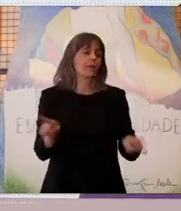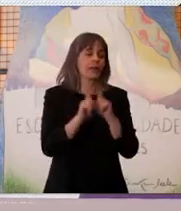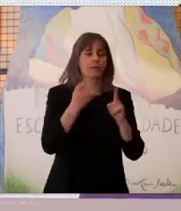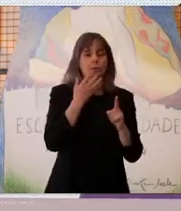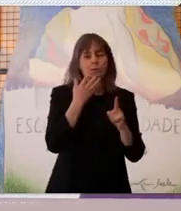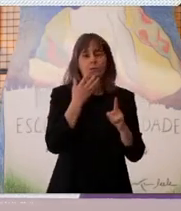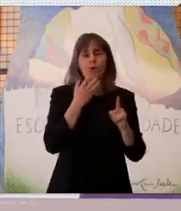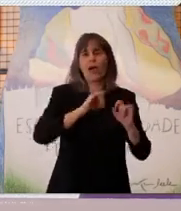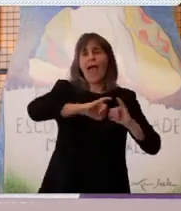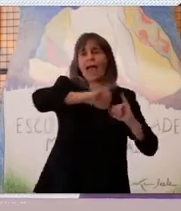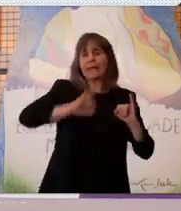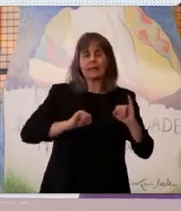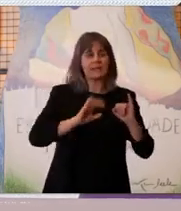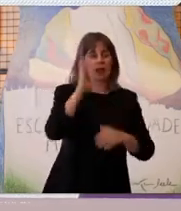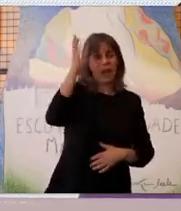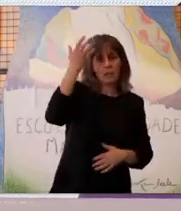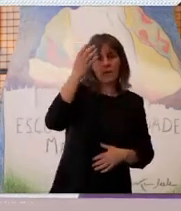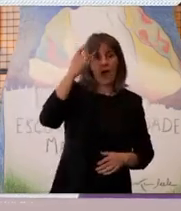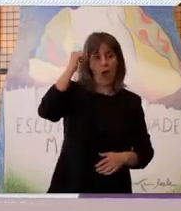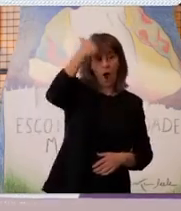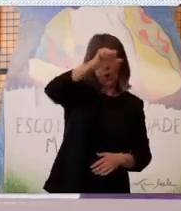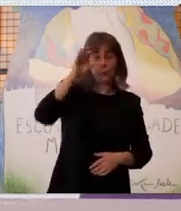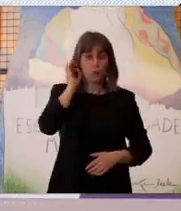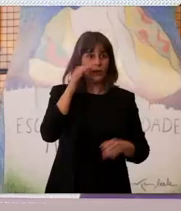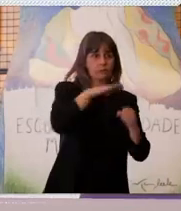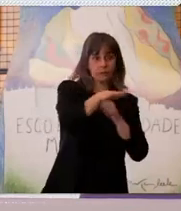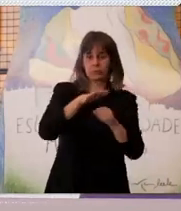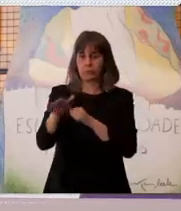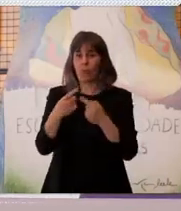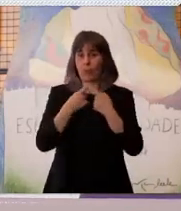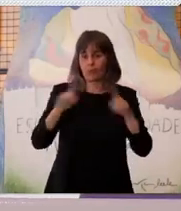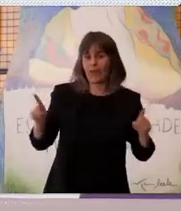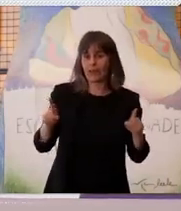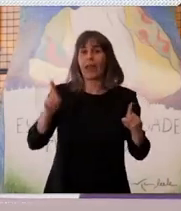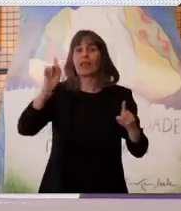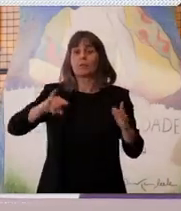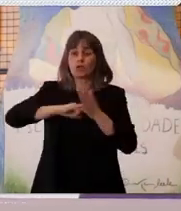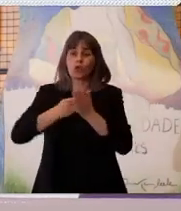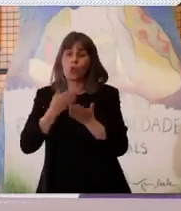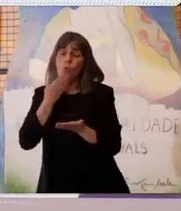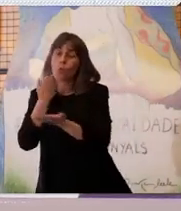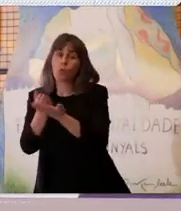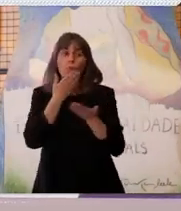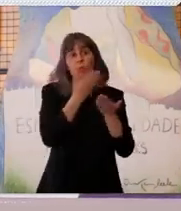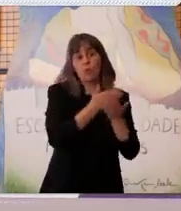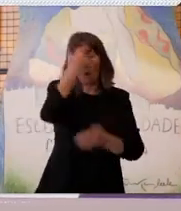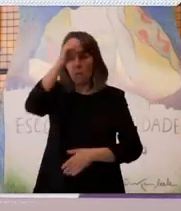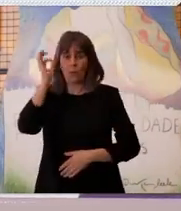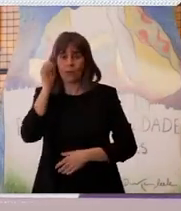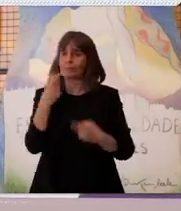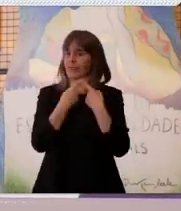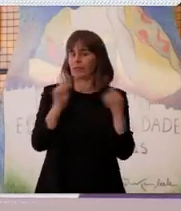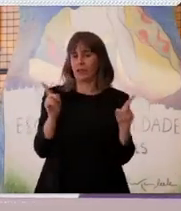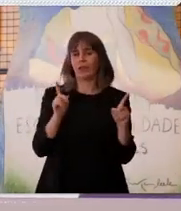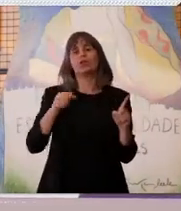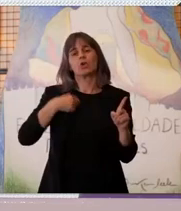los hombres que para las mujeres tampoco son es la misma las soluciones que Proponen las mujeres que las soluciones que Proponen los hombres etcétera no yo creo que